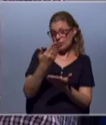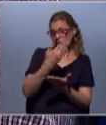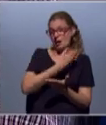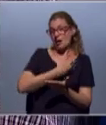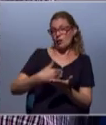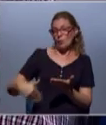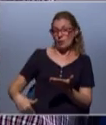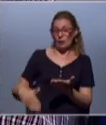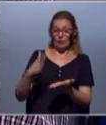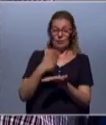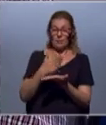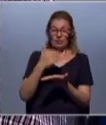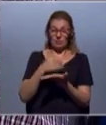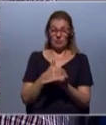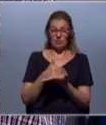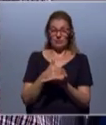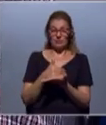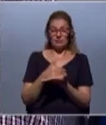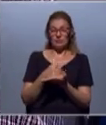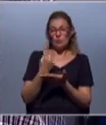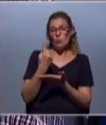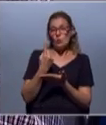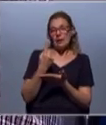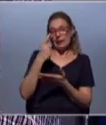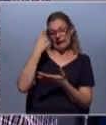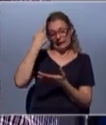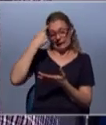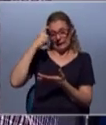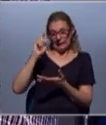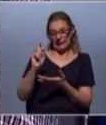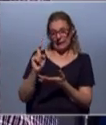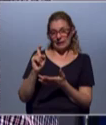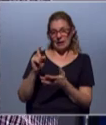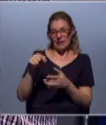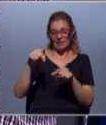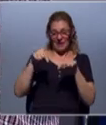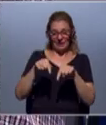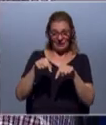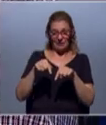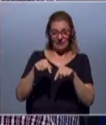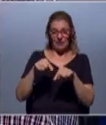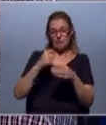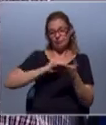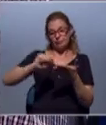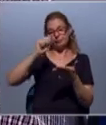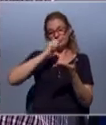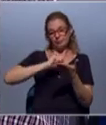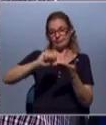departamental una iniciativa local una iniciativa redactada